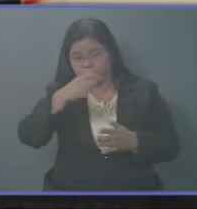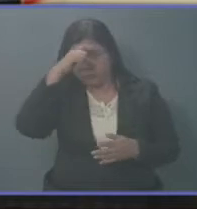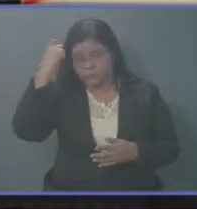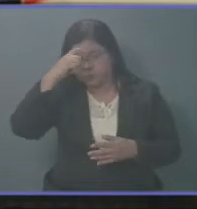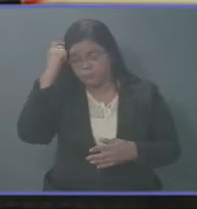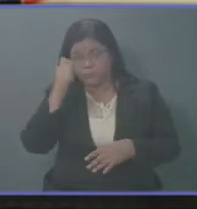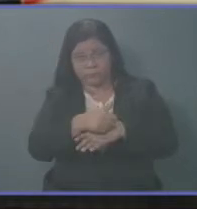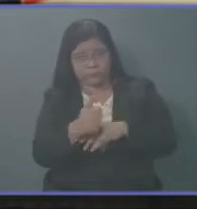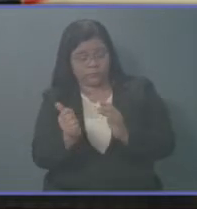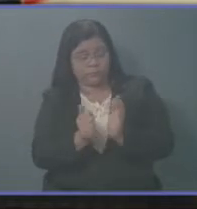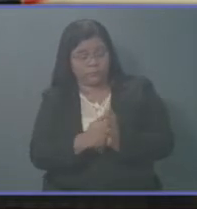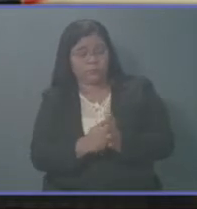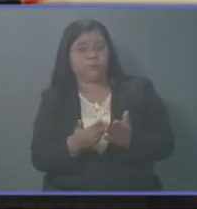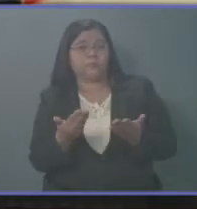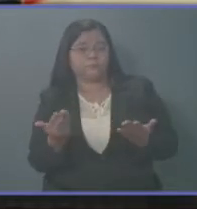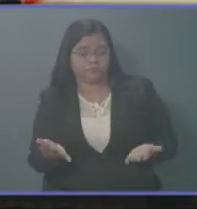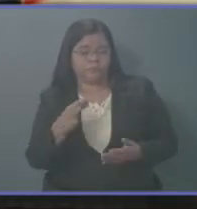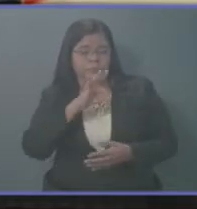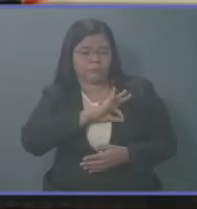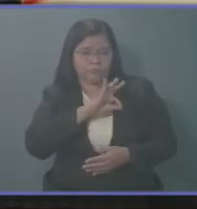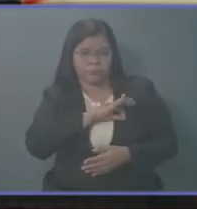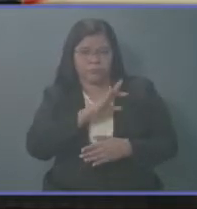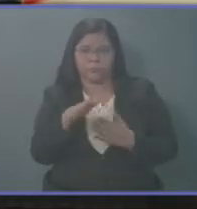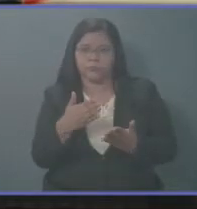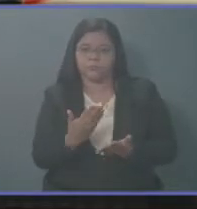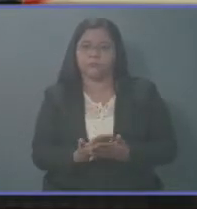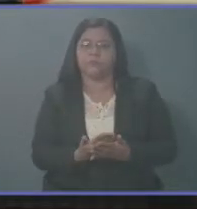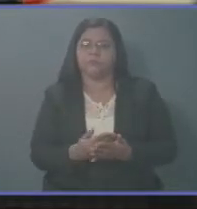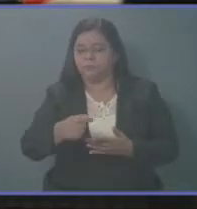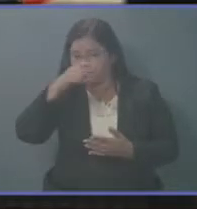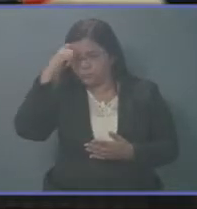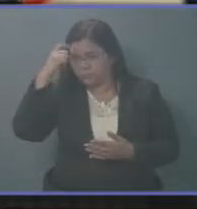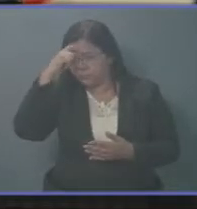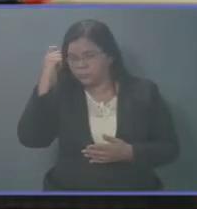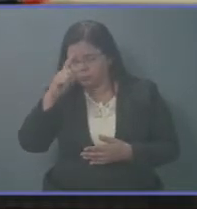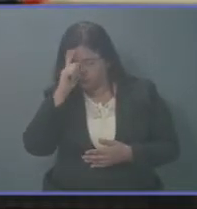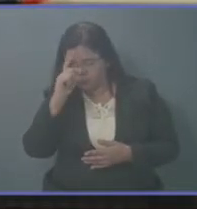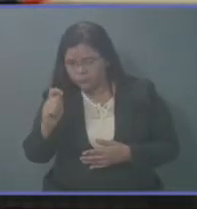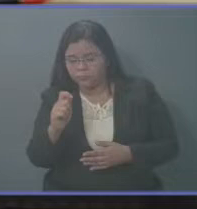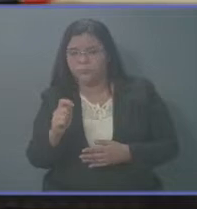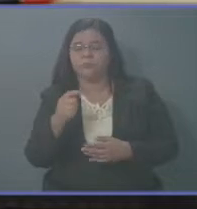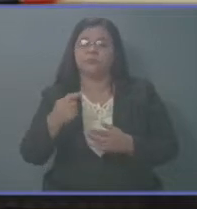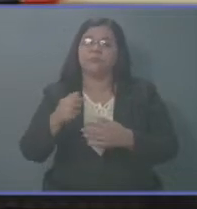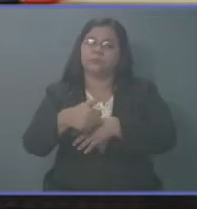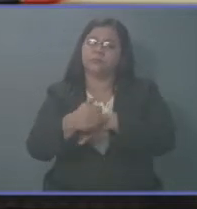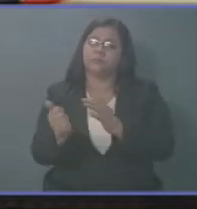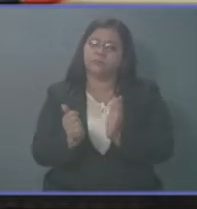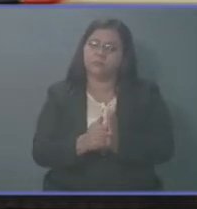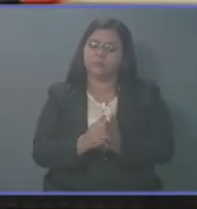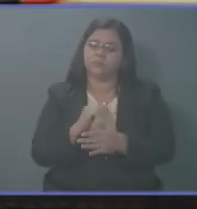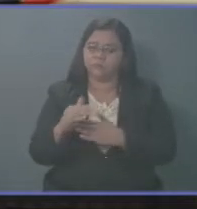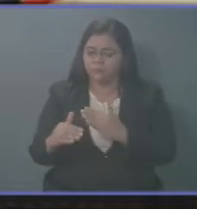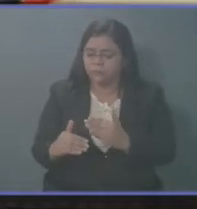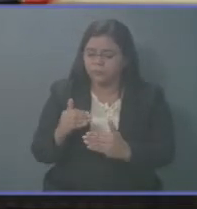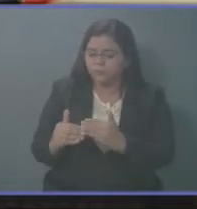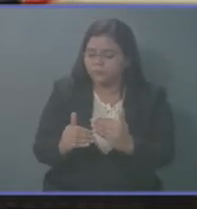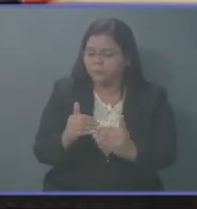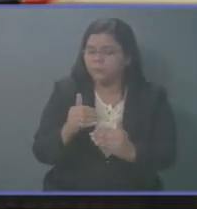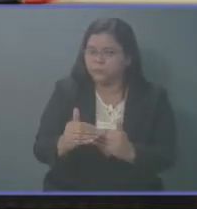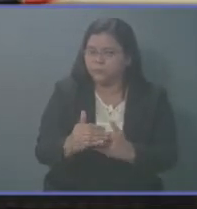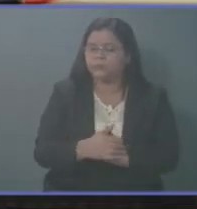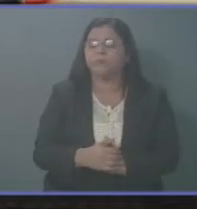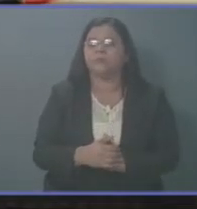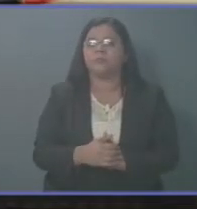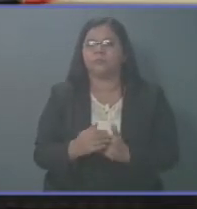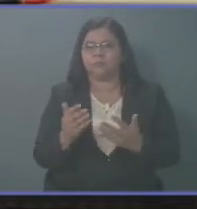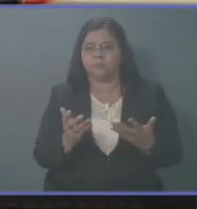legislativa, en orden a fortalecer la democracia y transparencia en el trabajo de ese honorable órgano de Estado, todo ello en sintonía con los principios de